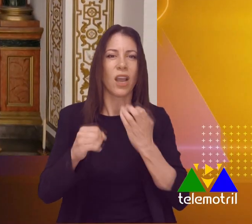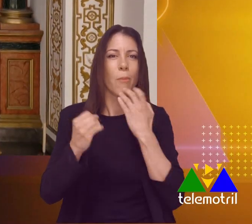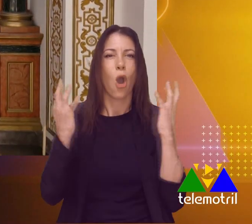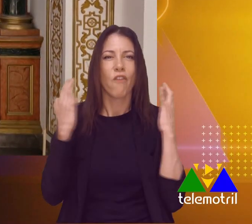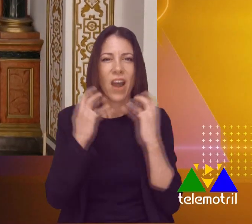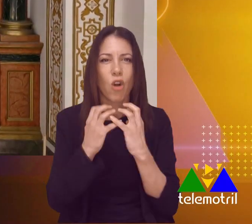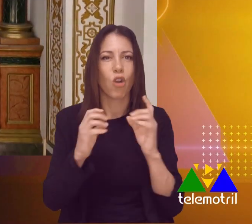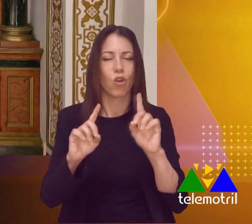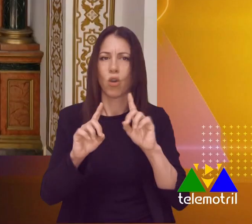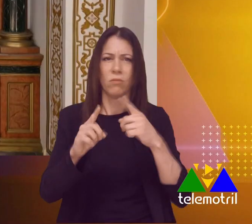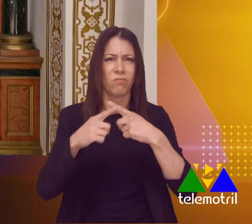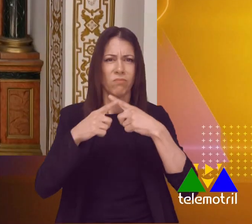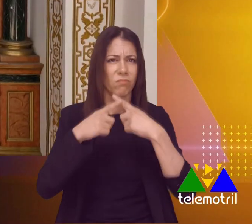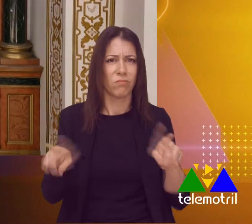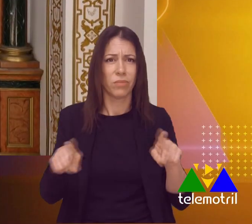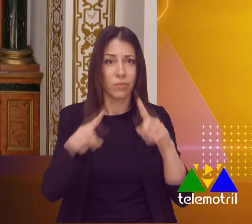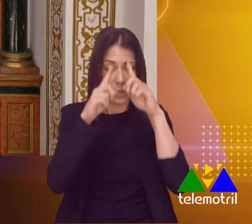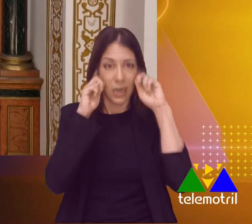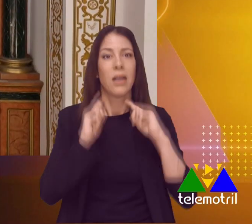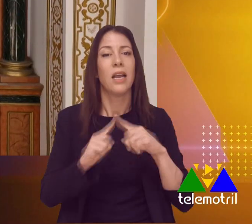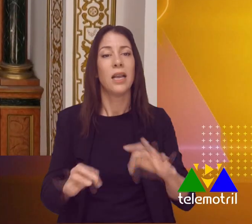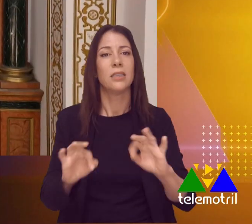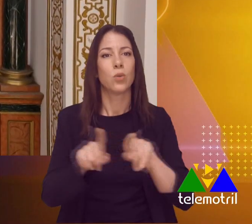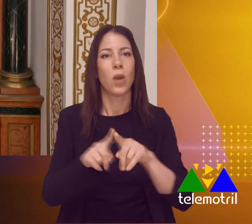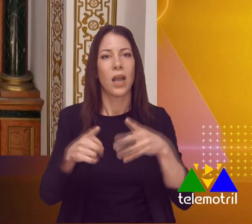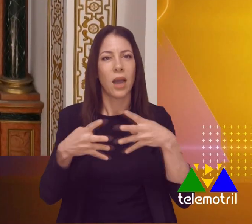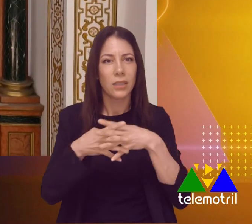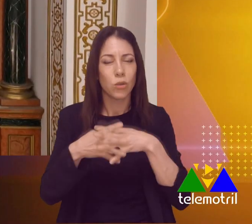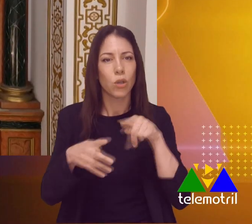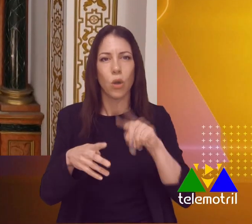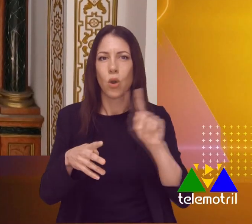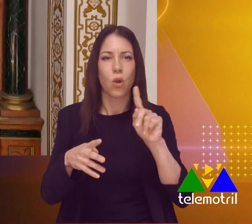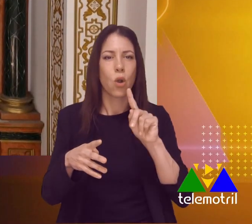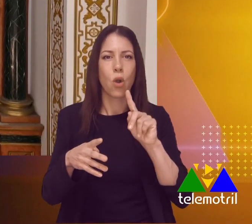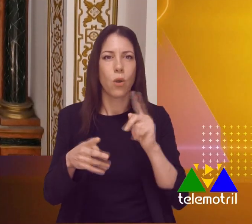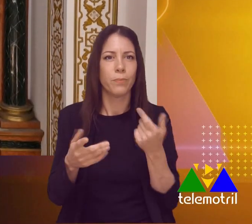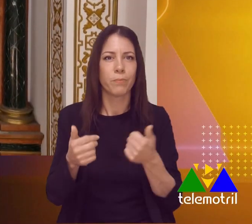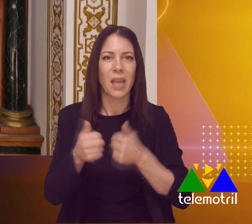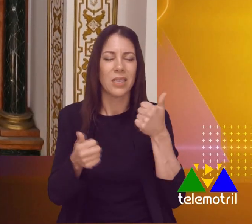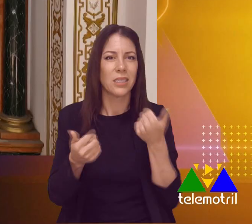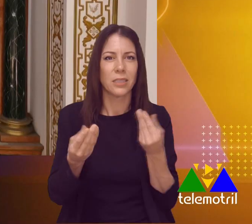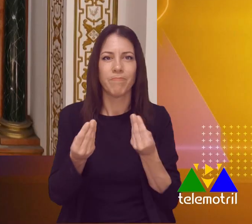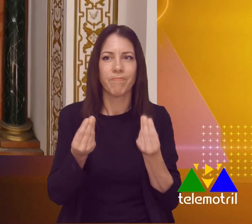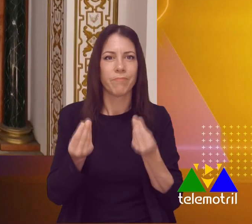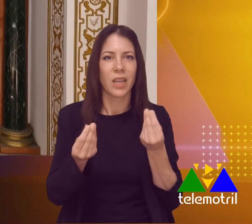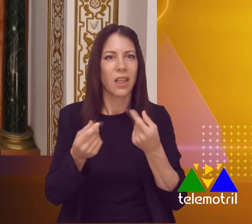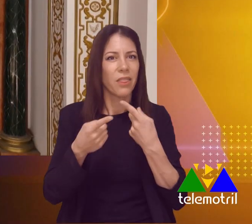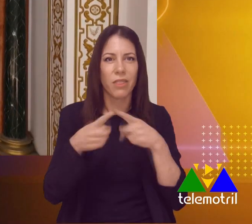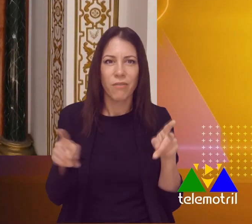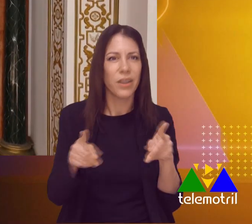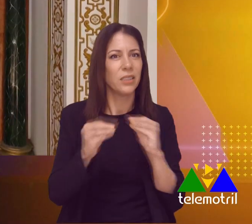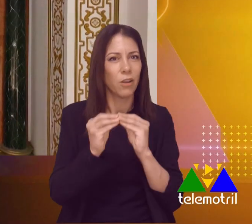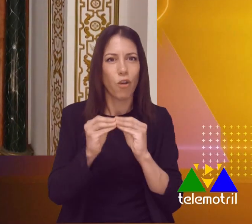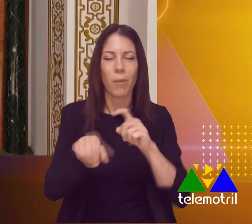el estilo. Perdimos un gran retablo desde el punto de vista artístico. Este no tiene mayor retablística, es